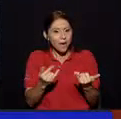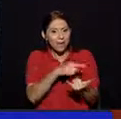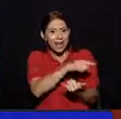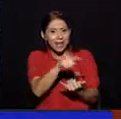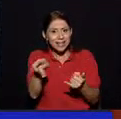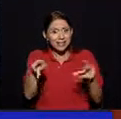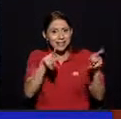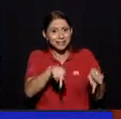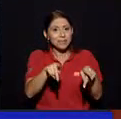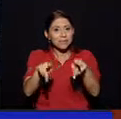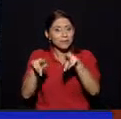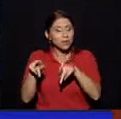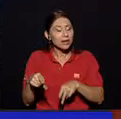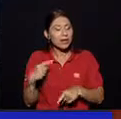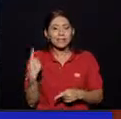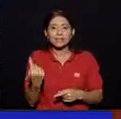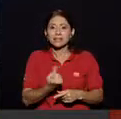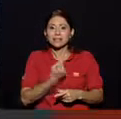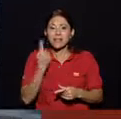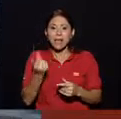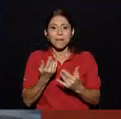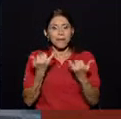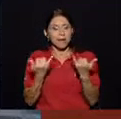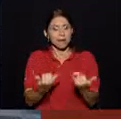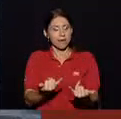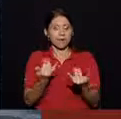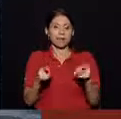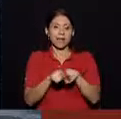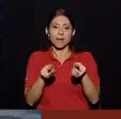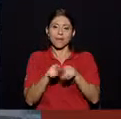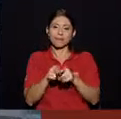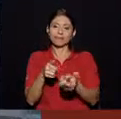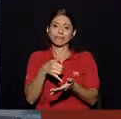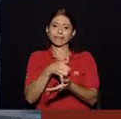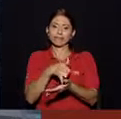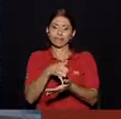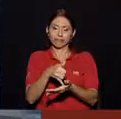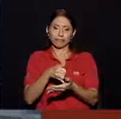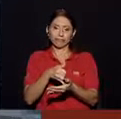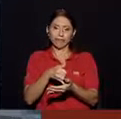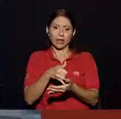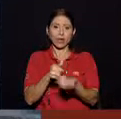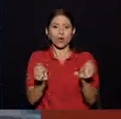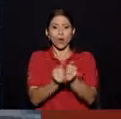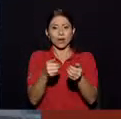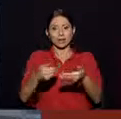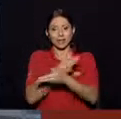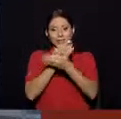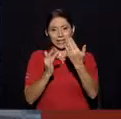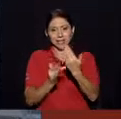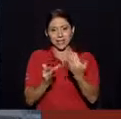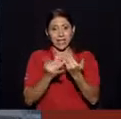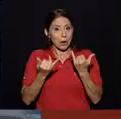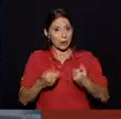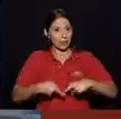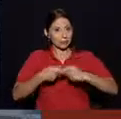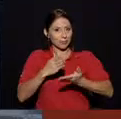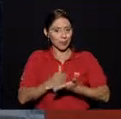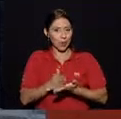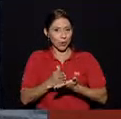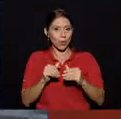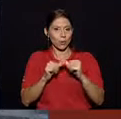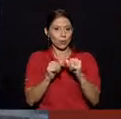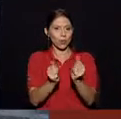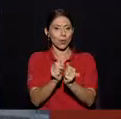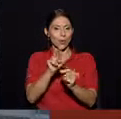población vulnerable es constante con las nuevas tecnologías y pues también implica un riesgo muy importante. Pero ahorita vamos a ir a una pausa, quédese con Una Mirada que